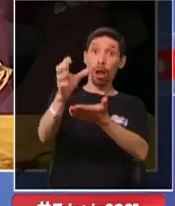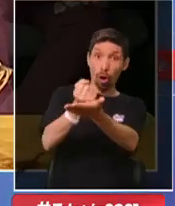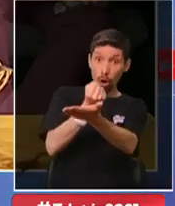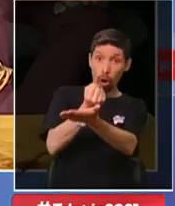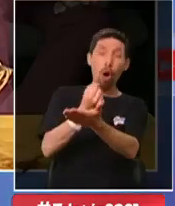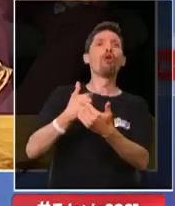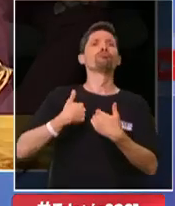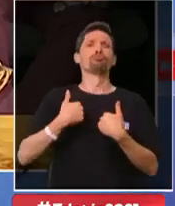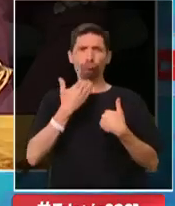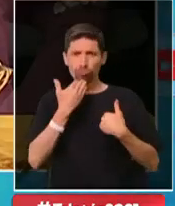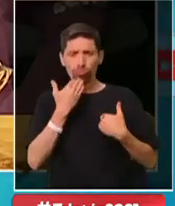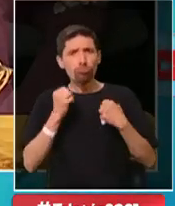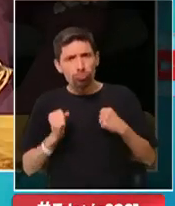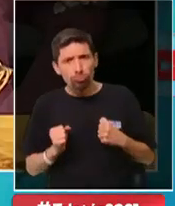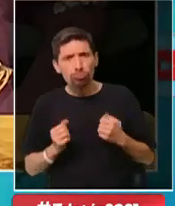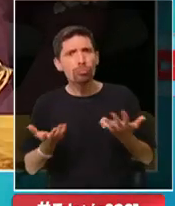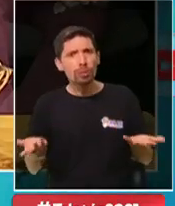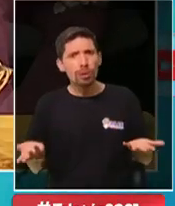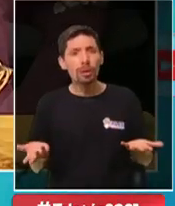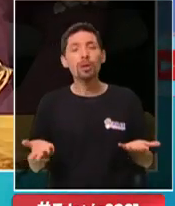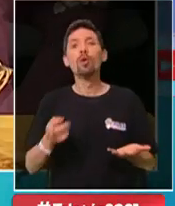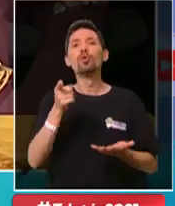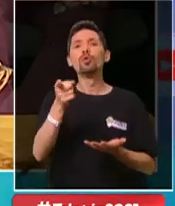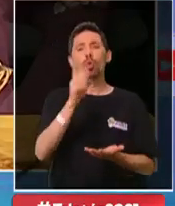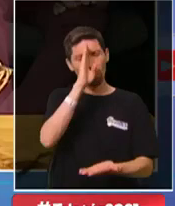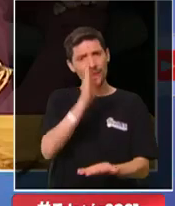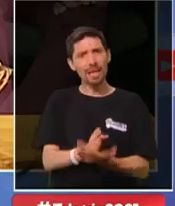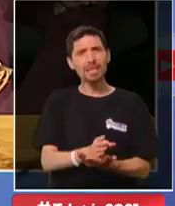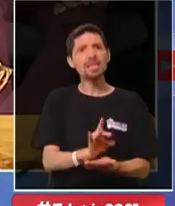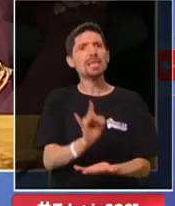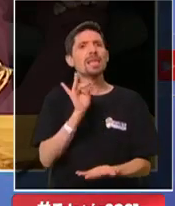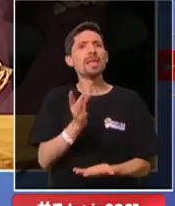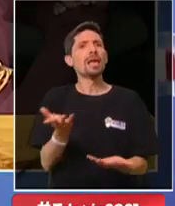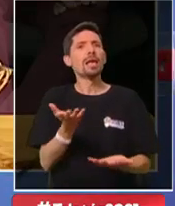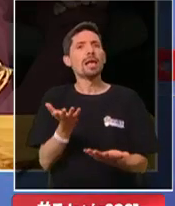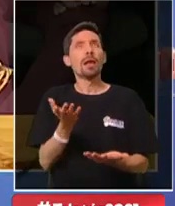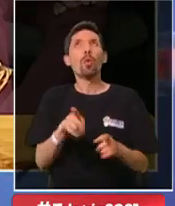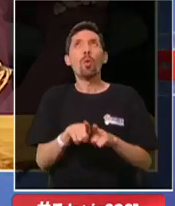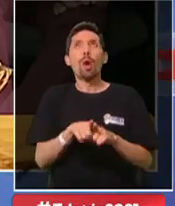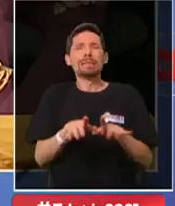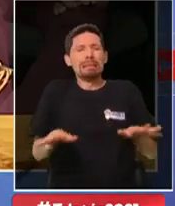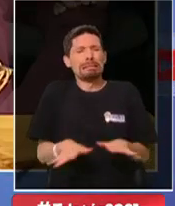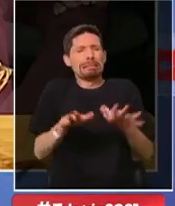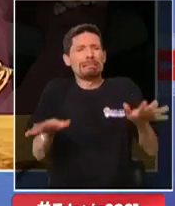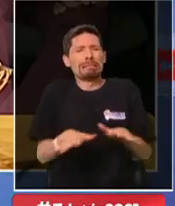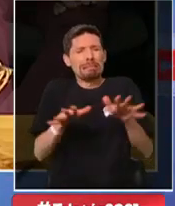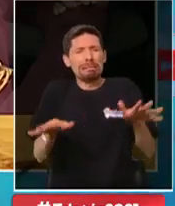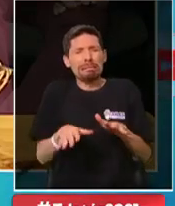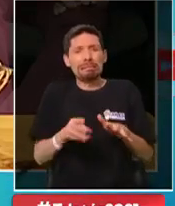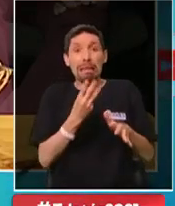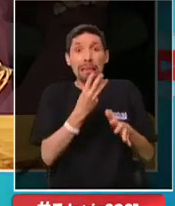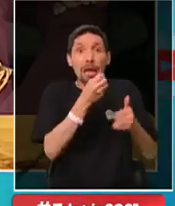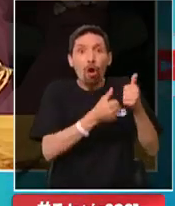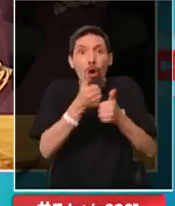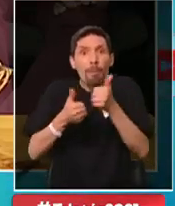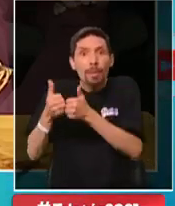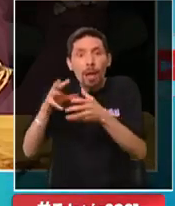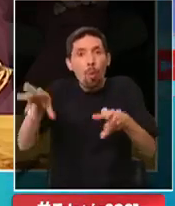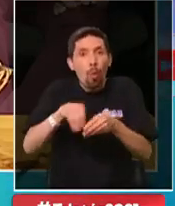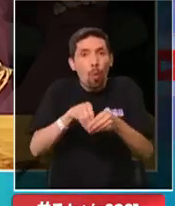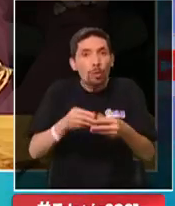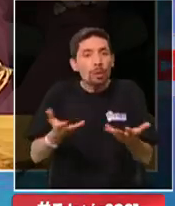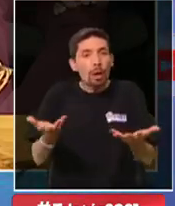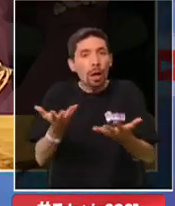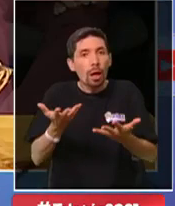también lo puedo hacer. ¿Por qué decidiste llevarte al límite, hacer triatlón, con todo